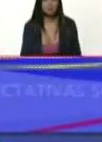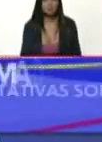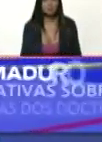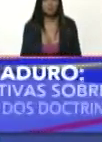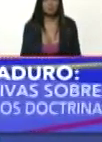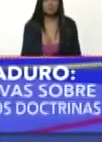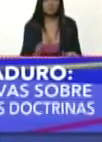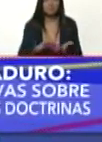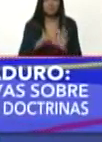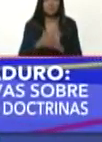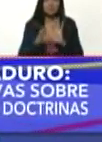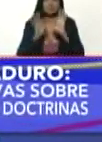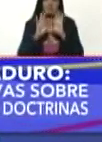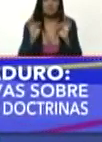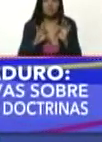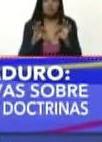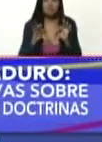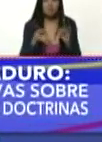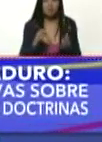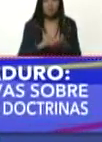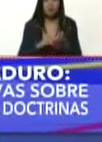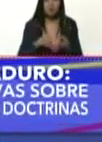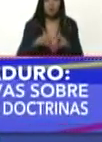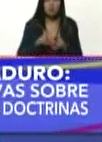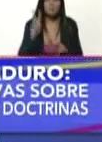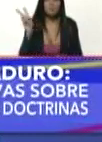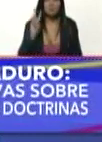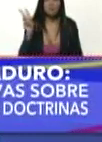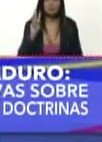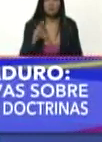¿Cuál es el modelo, las fases de su aplicación en Venezuela?